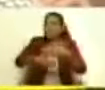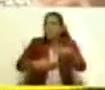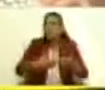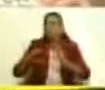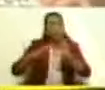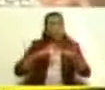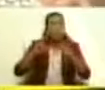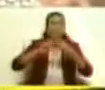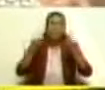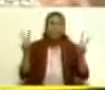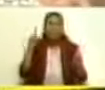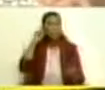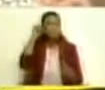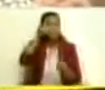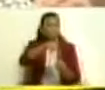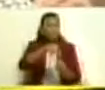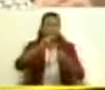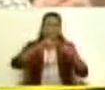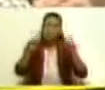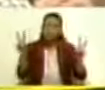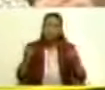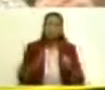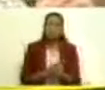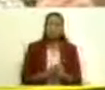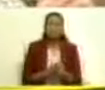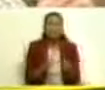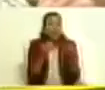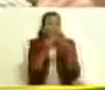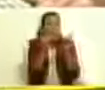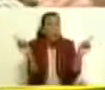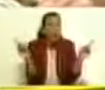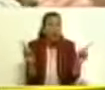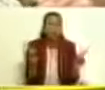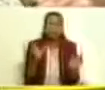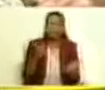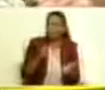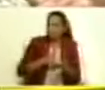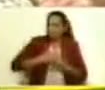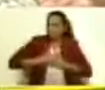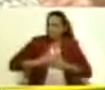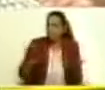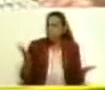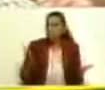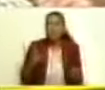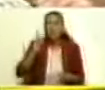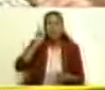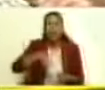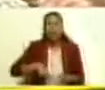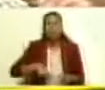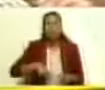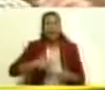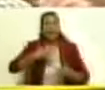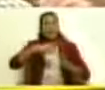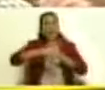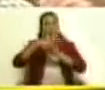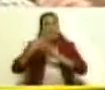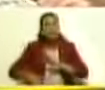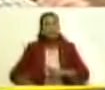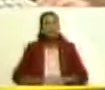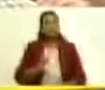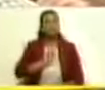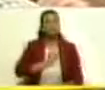para la paz, para la democracia participativa y para la soberanía, sobre